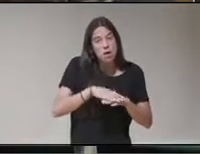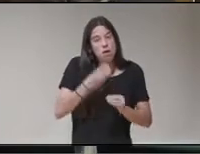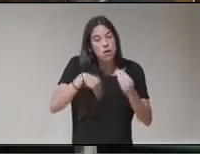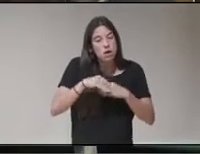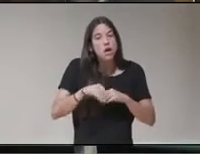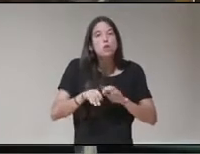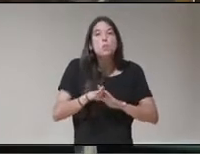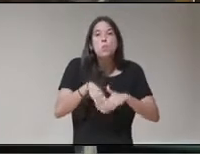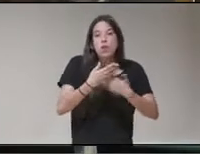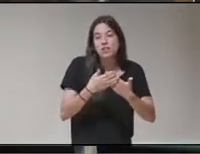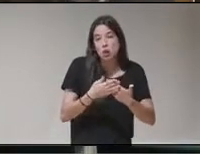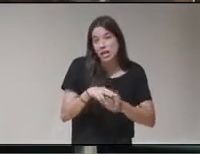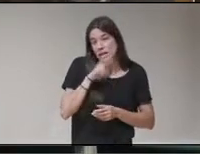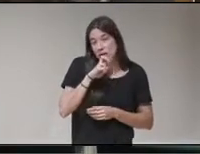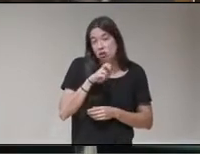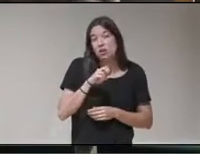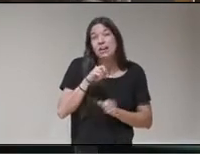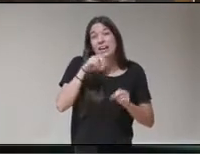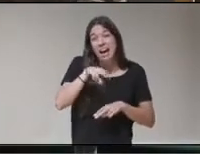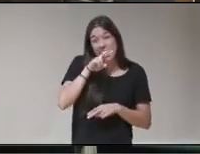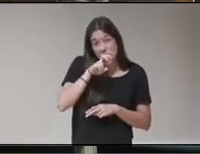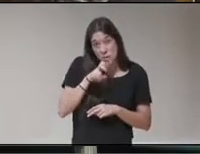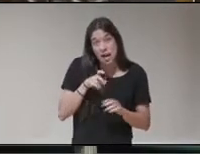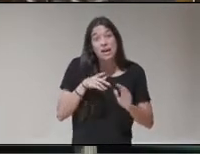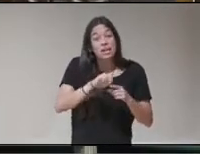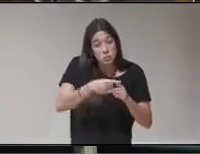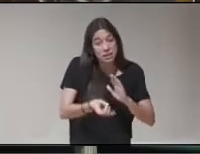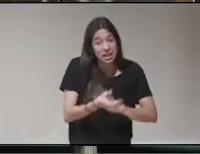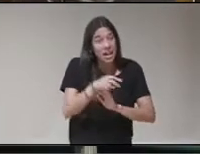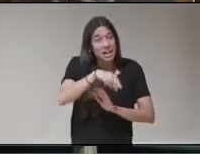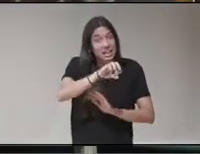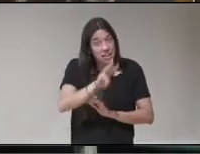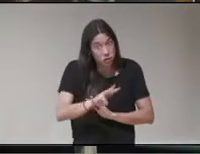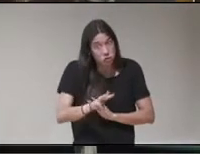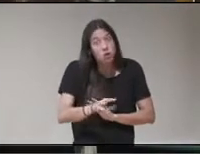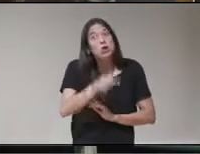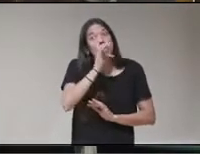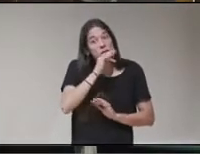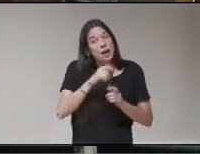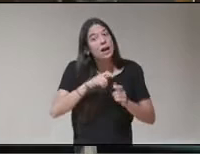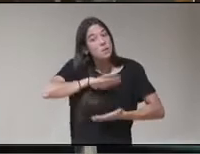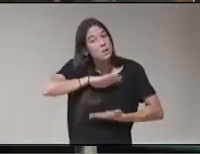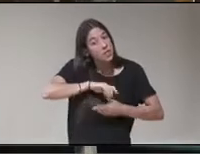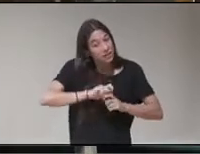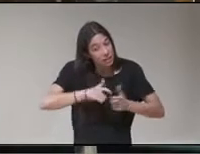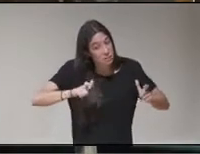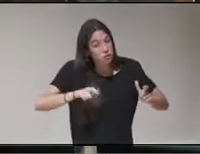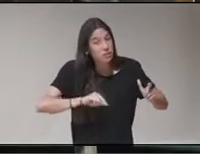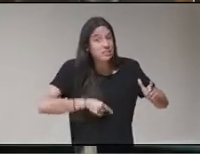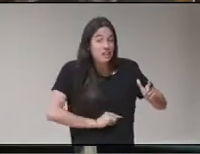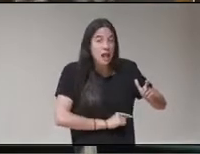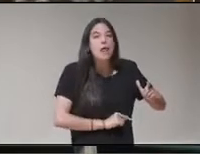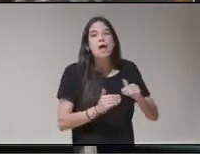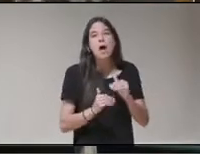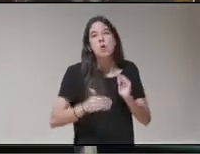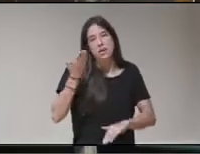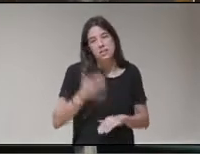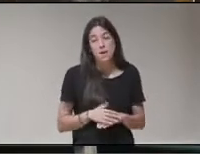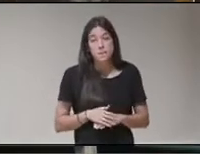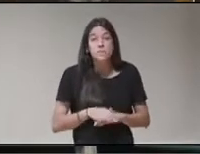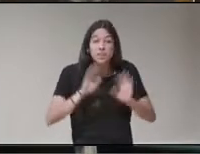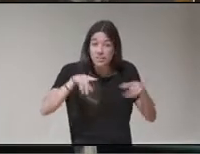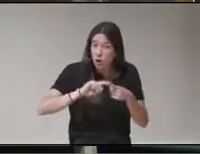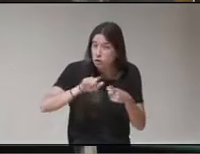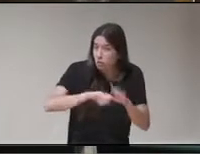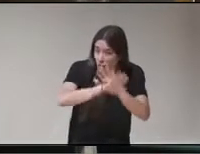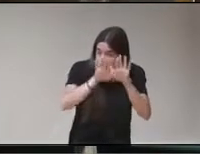anaerobia y generan nitritos, todavía aumenta su capacidad de crecimiento intestinal. ¿Y cuál es la consecuencia